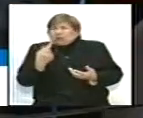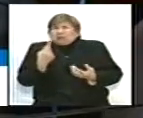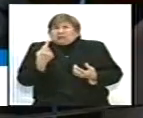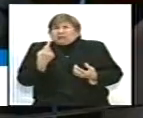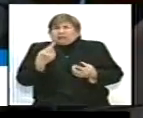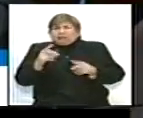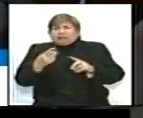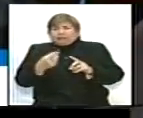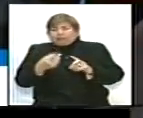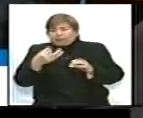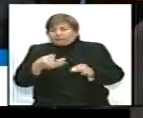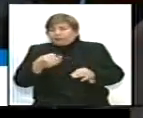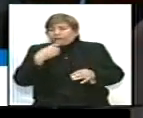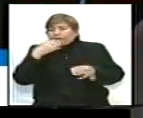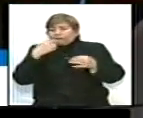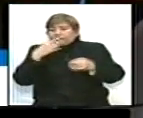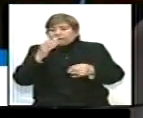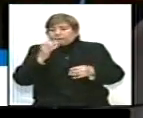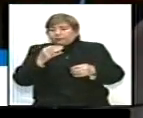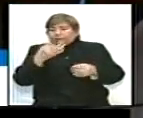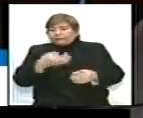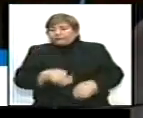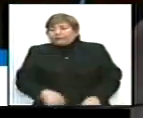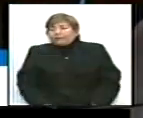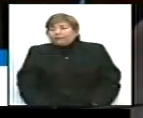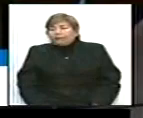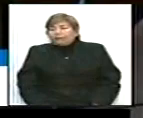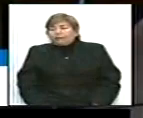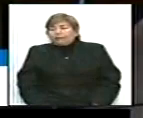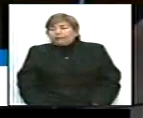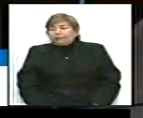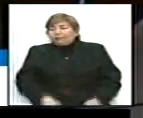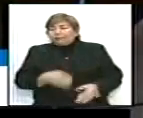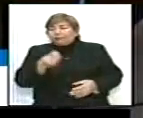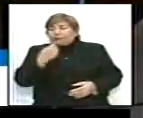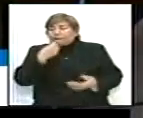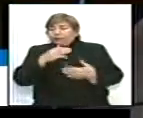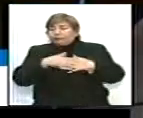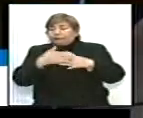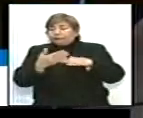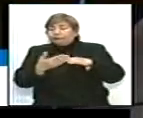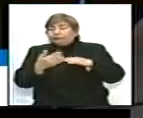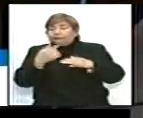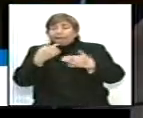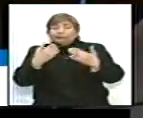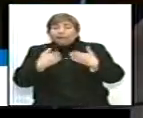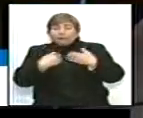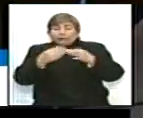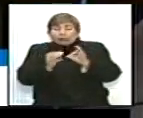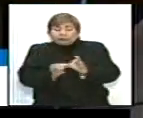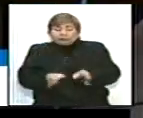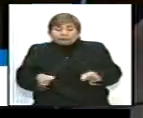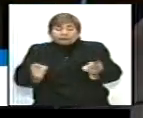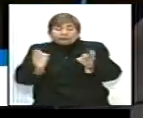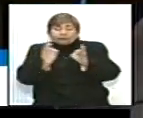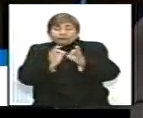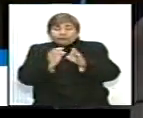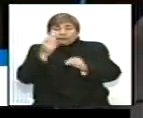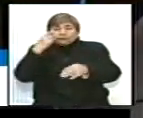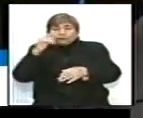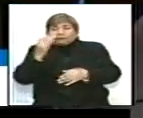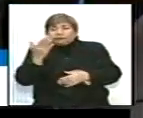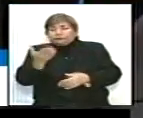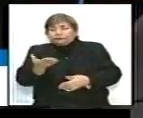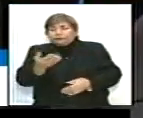verdad y hay que aceptarlo como tal. Porque lo siguiente tiene una importancia trascendental para el